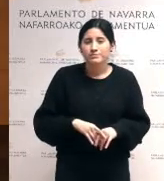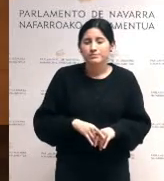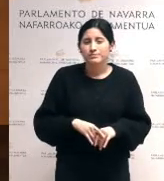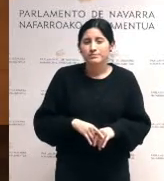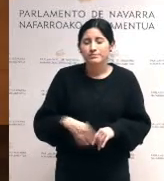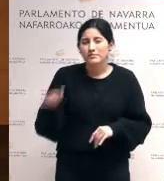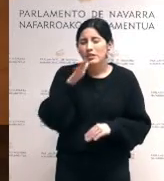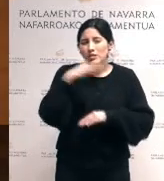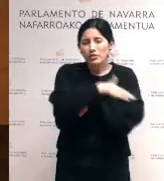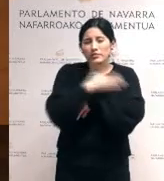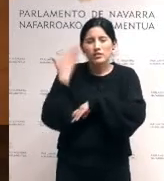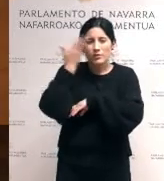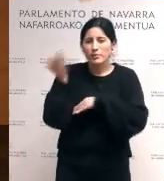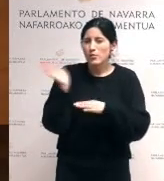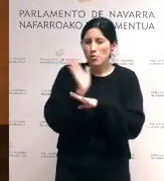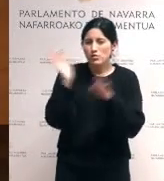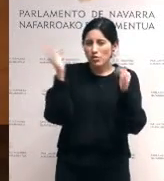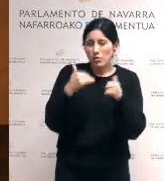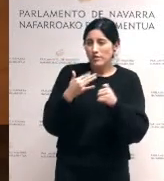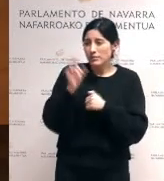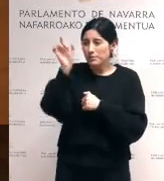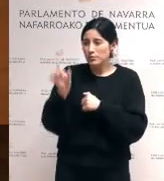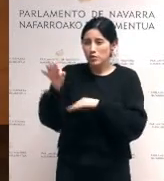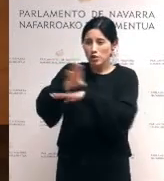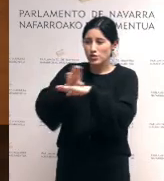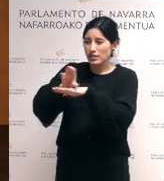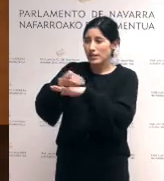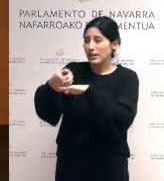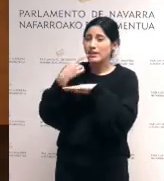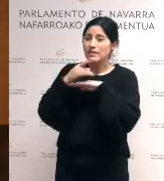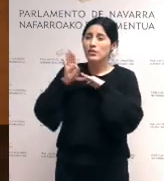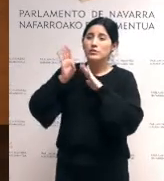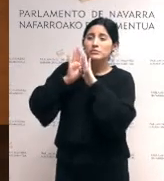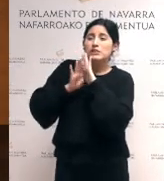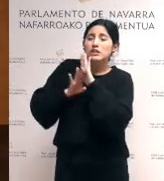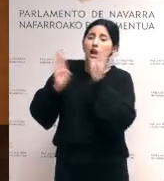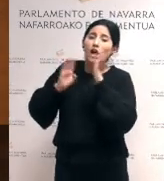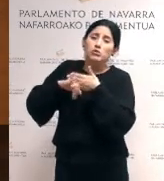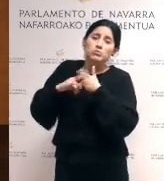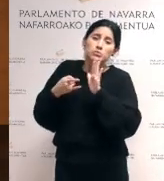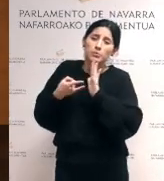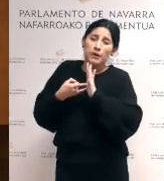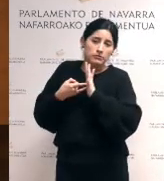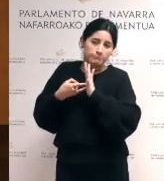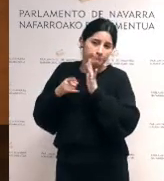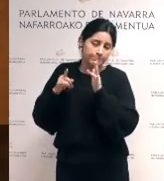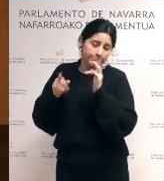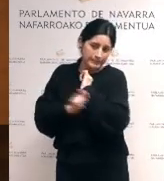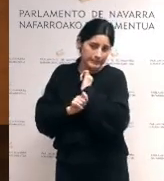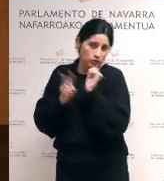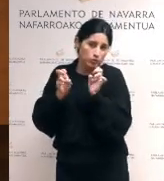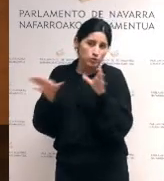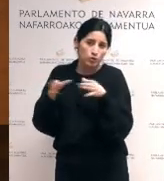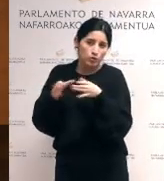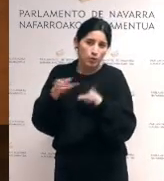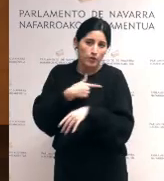de Navarra, con una consejera de Interior que solo proponía como medida hacer un nuevo plan estratégico de Policía Foral y que consideraba los resultados de